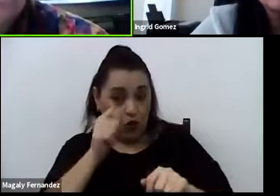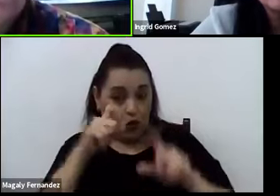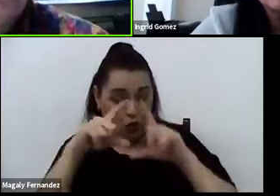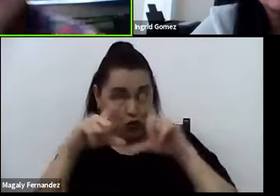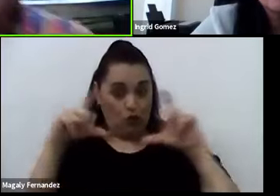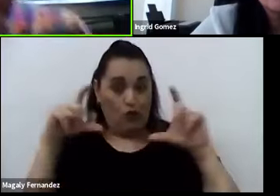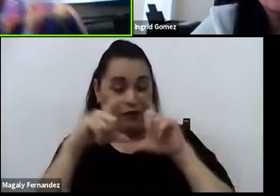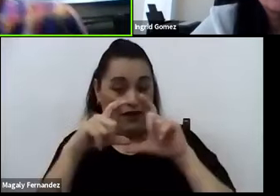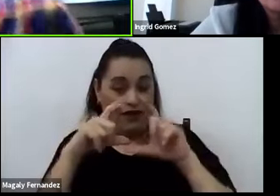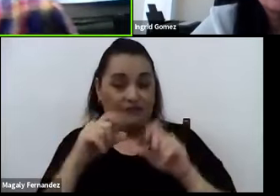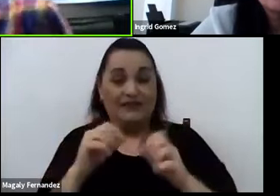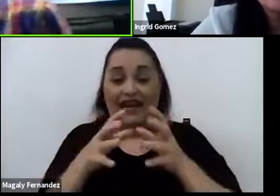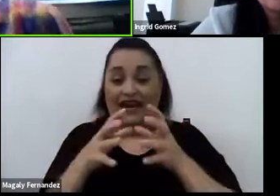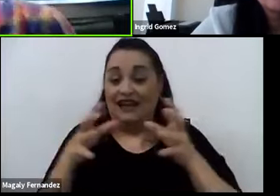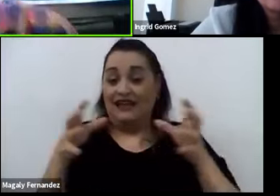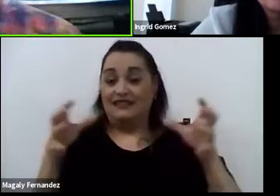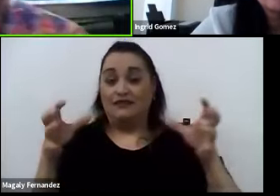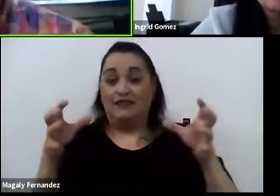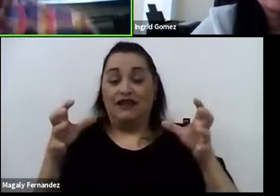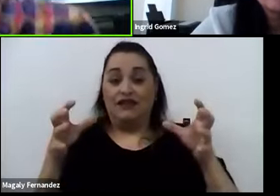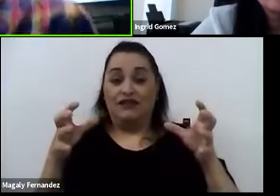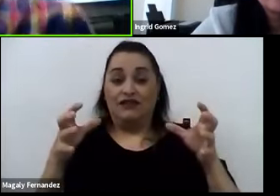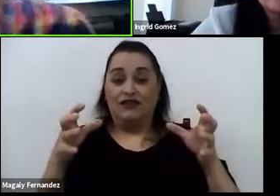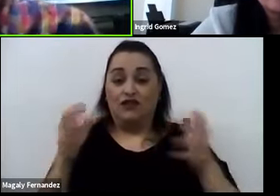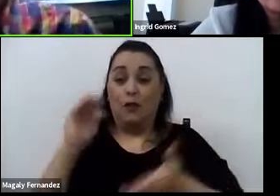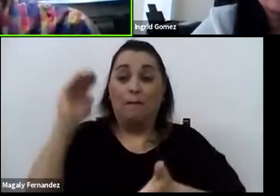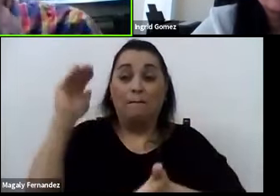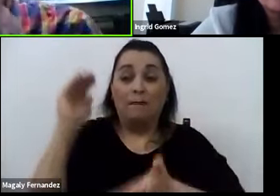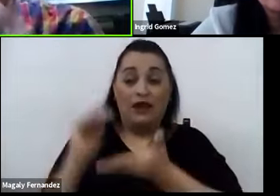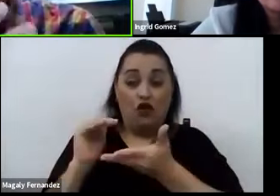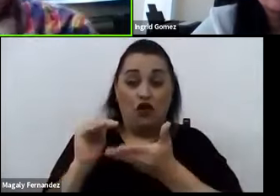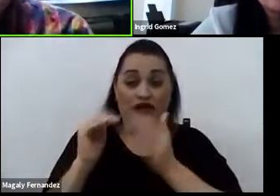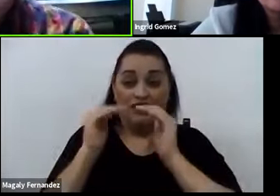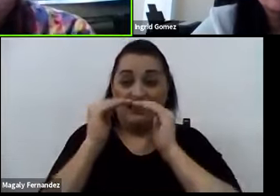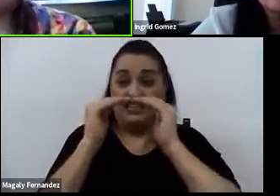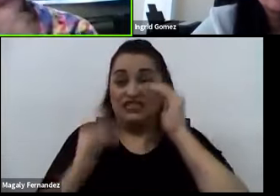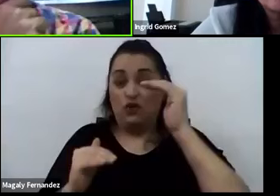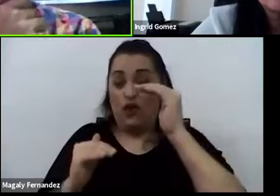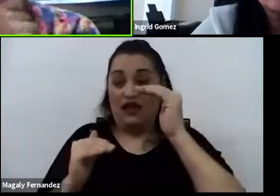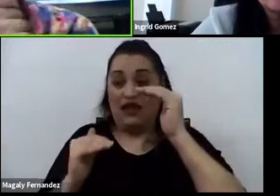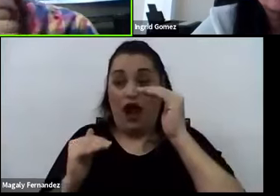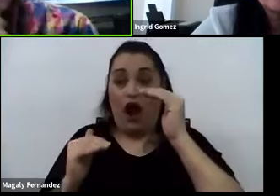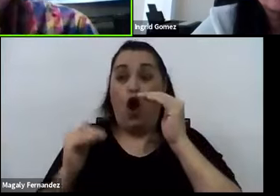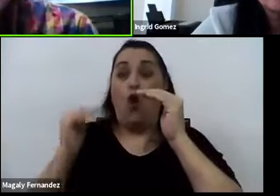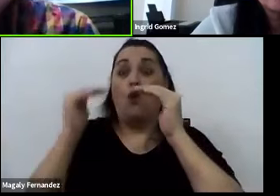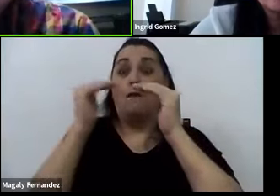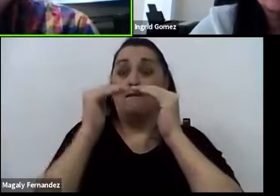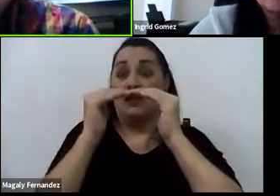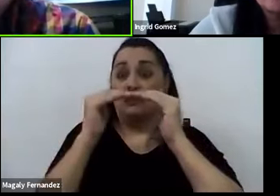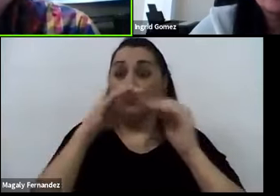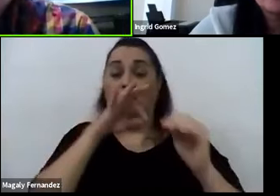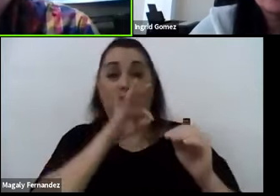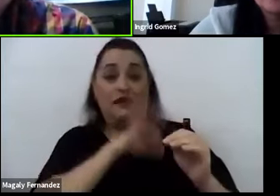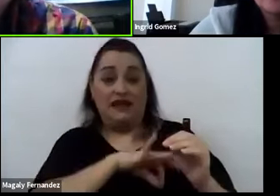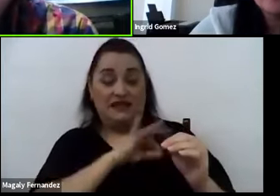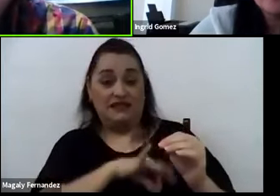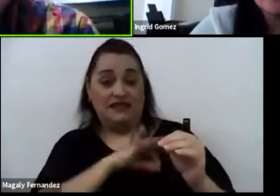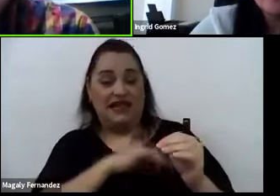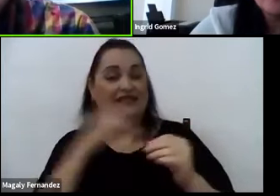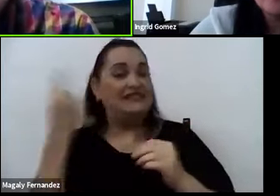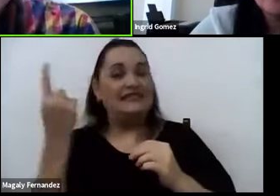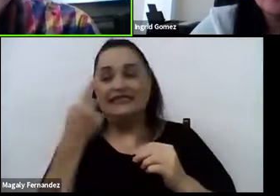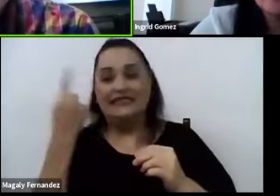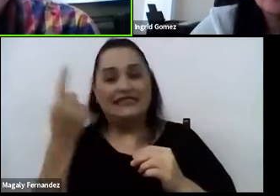generó la menor desigualdad y el aumento del bienestar siempre ha